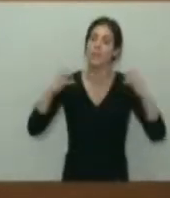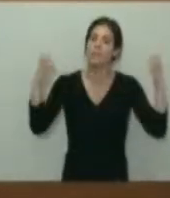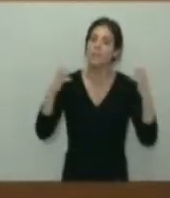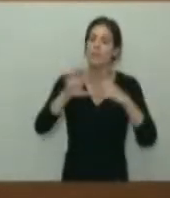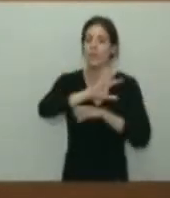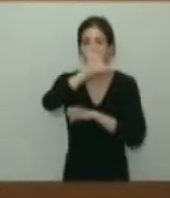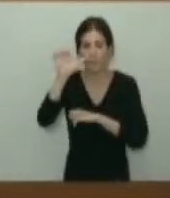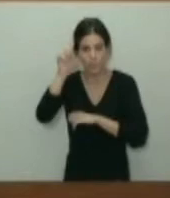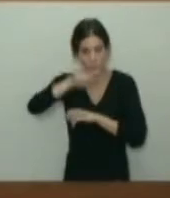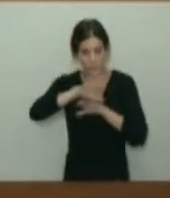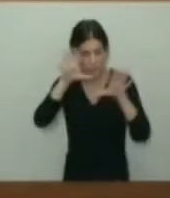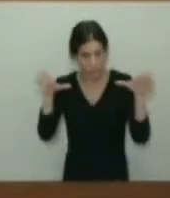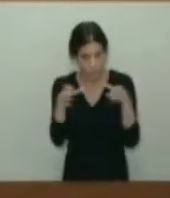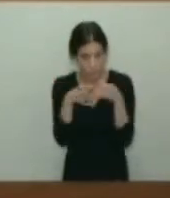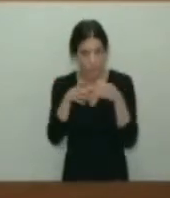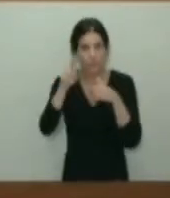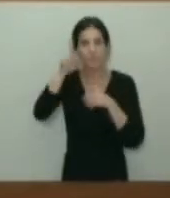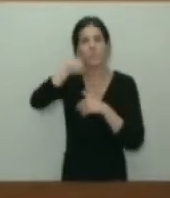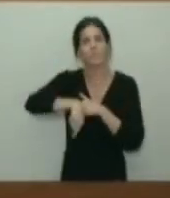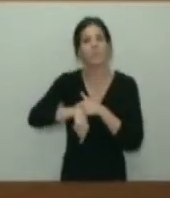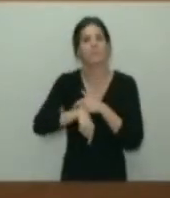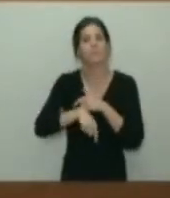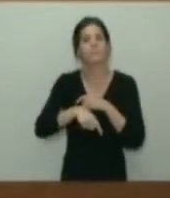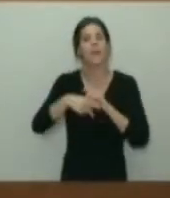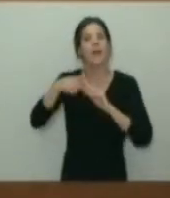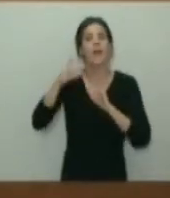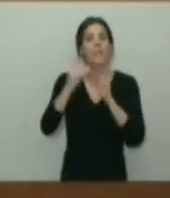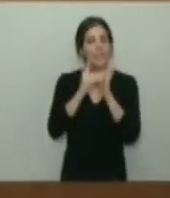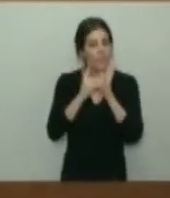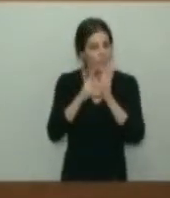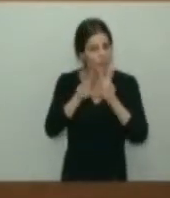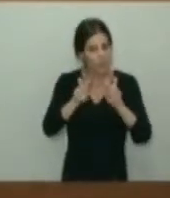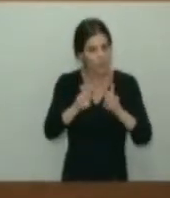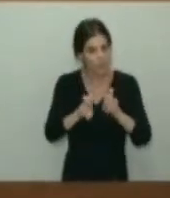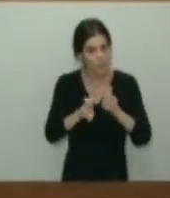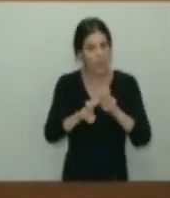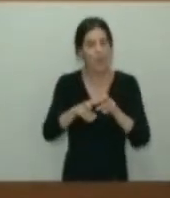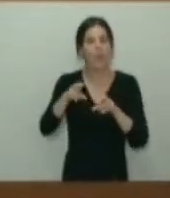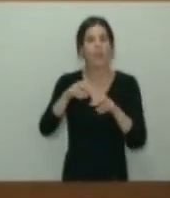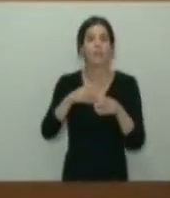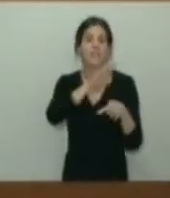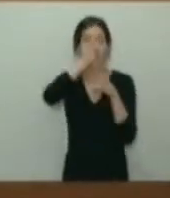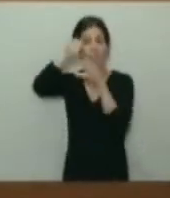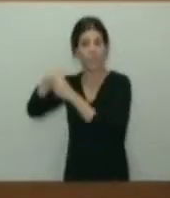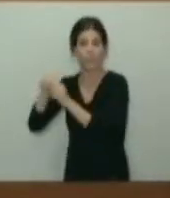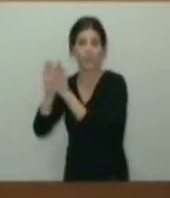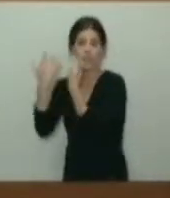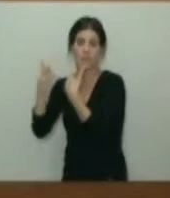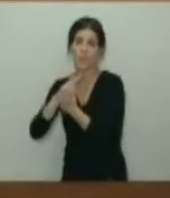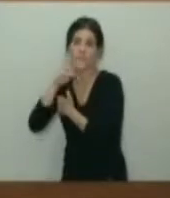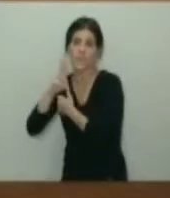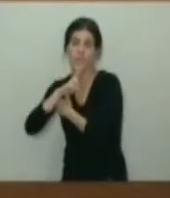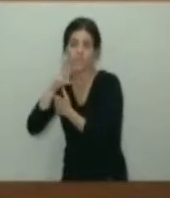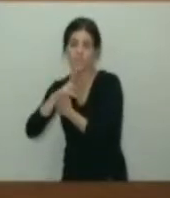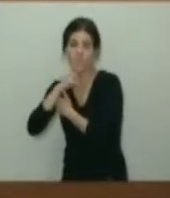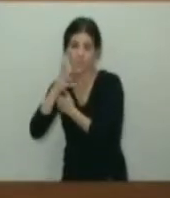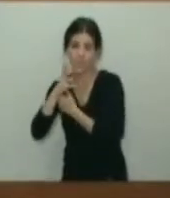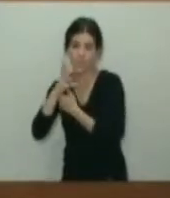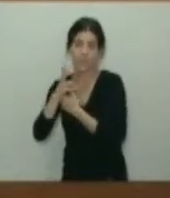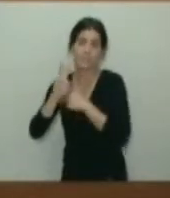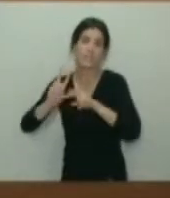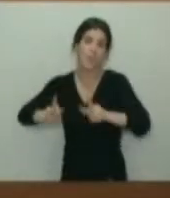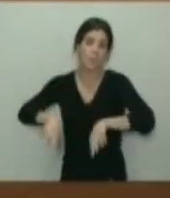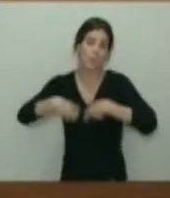en una nueva directiva derivada del Libro Verde, que es el Libro Verde sobre la modernización de